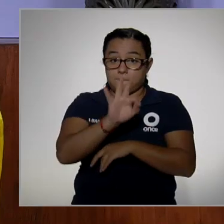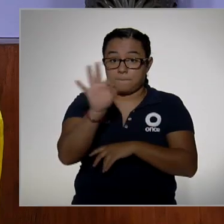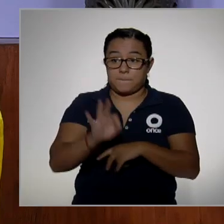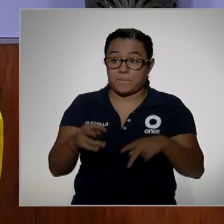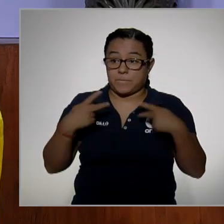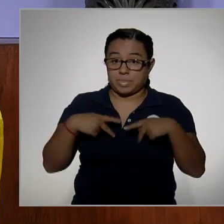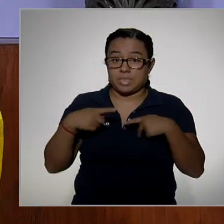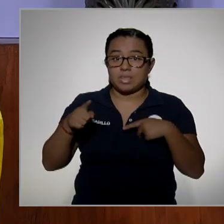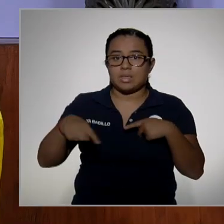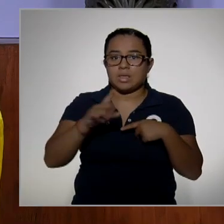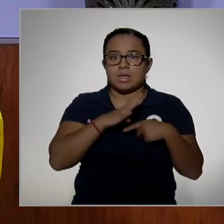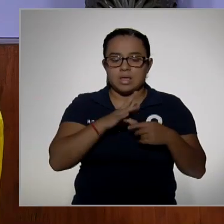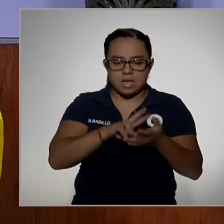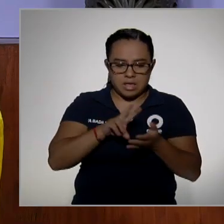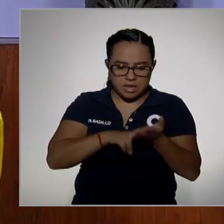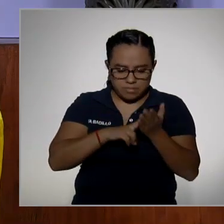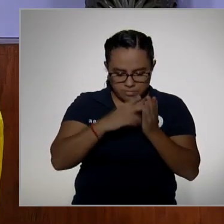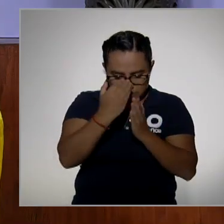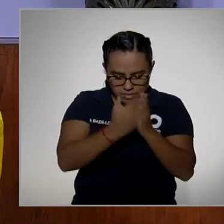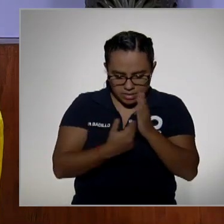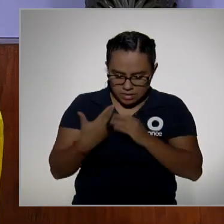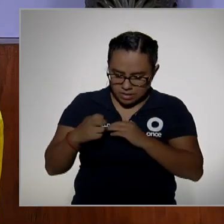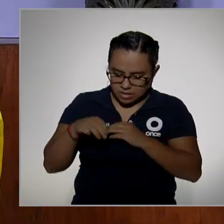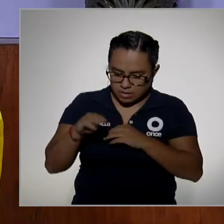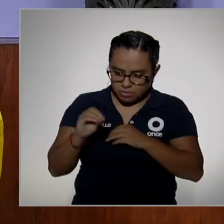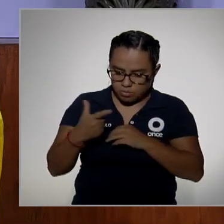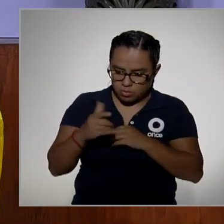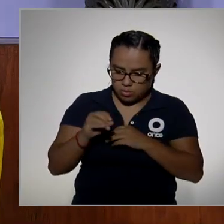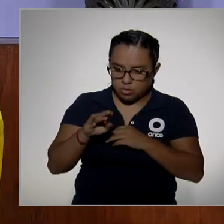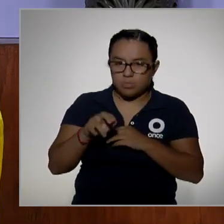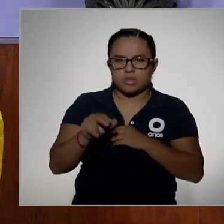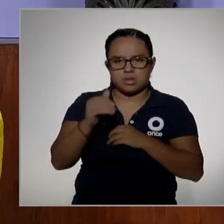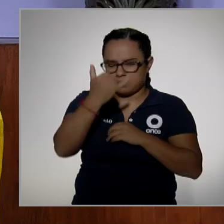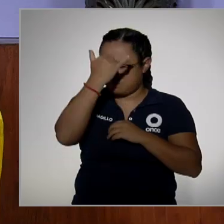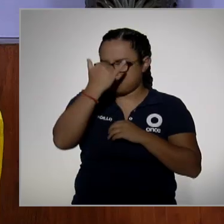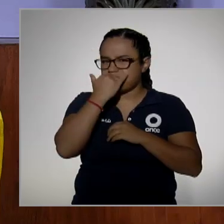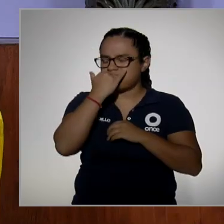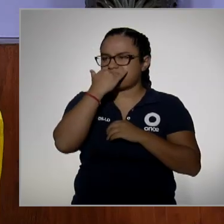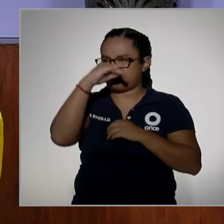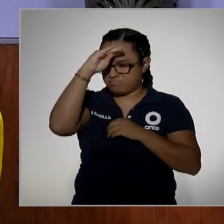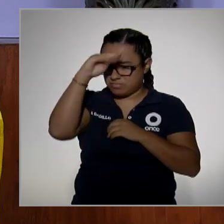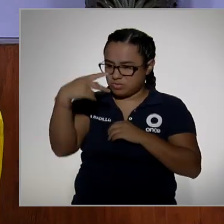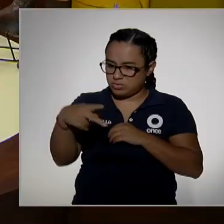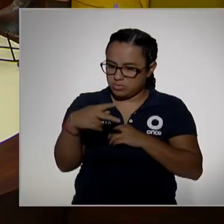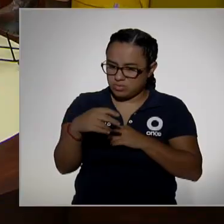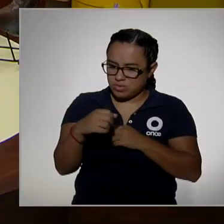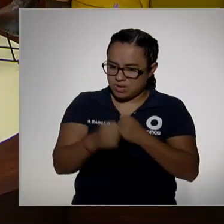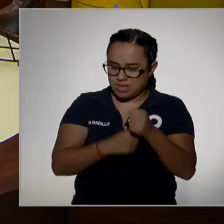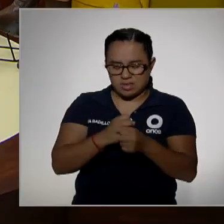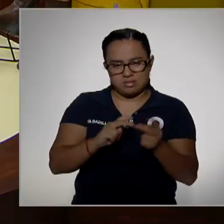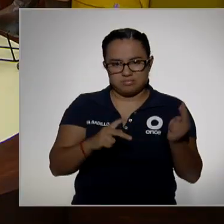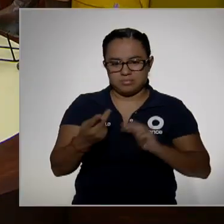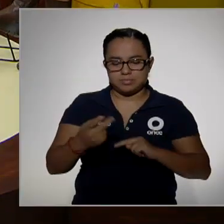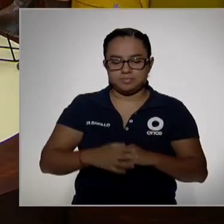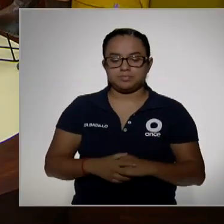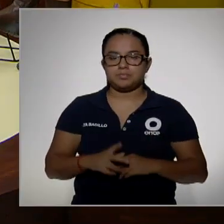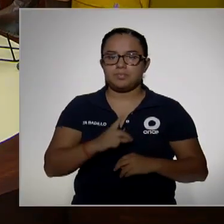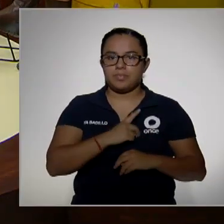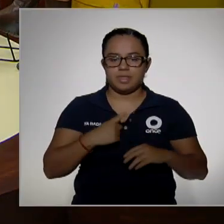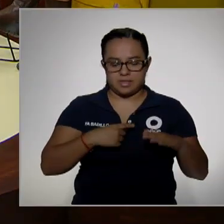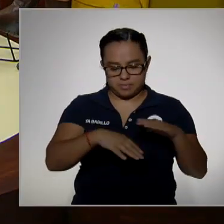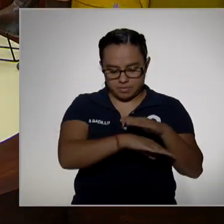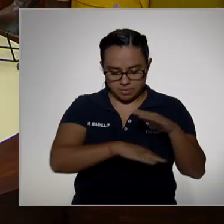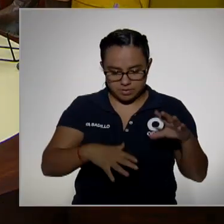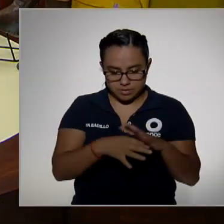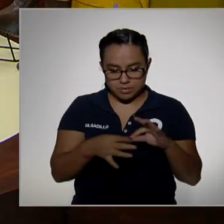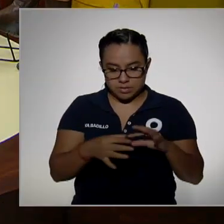pacientes tiene valores más bajos de hemoglobina a lo que se esperaría que tuvieran de acuerdo a su edad entonces vámonos desde lo más básico otra vez